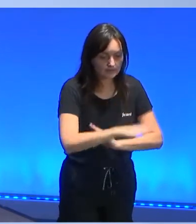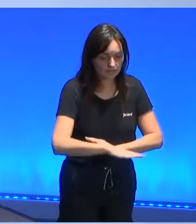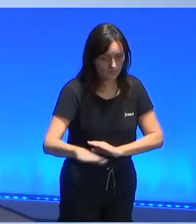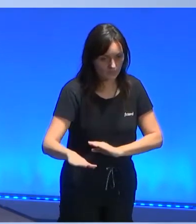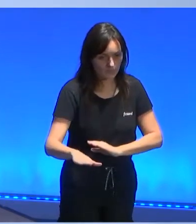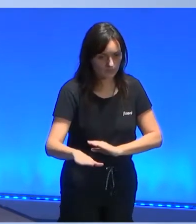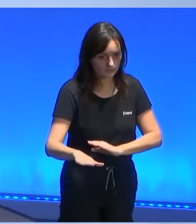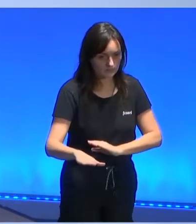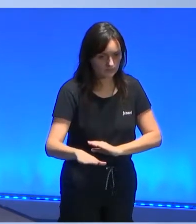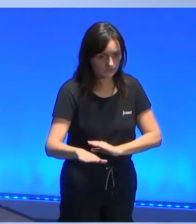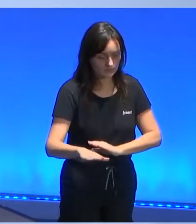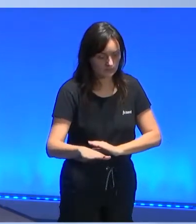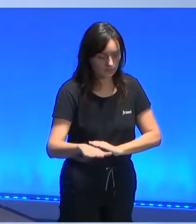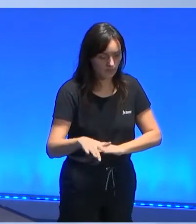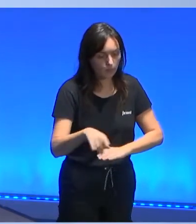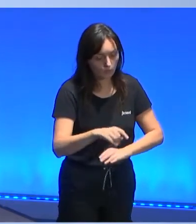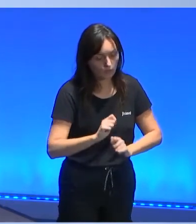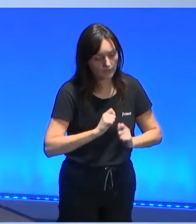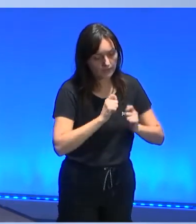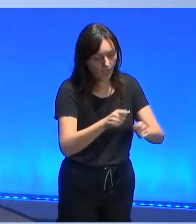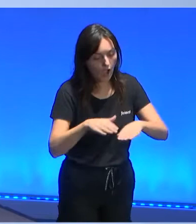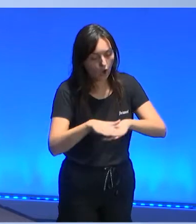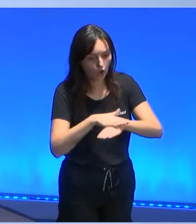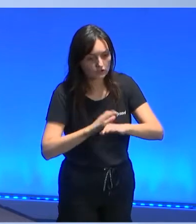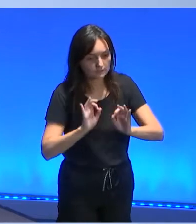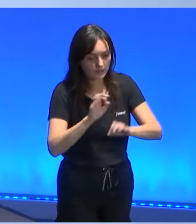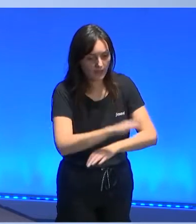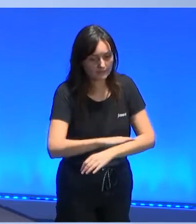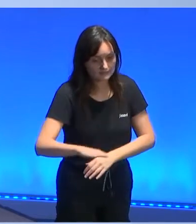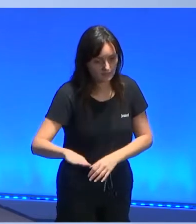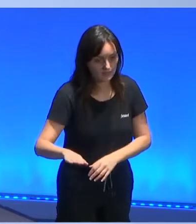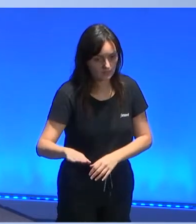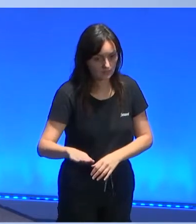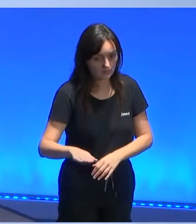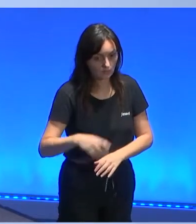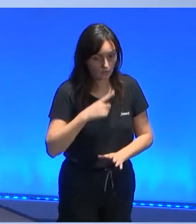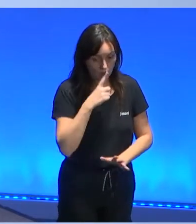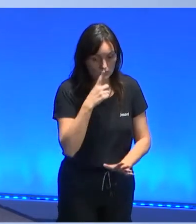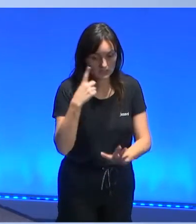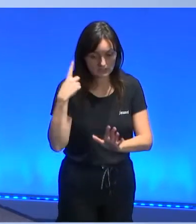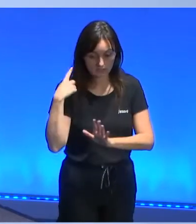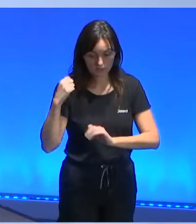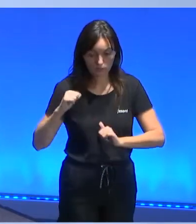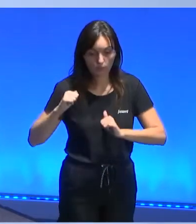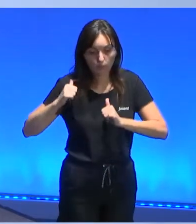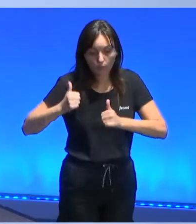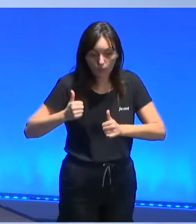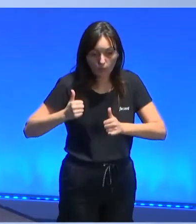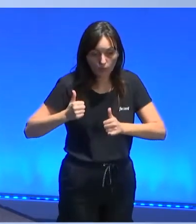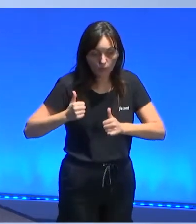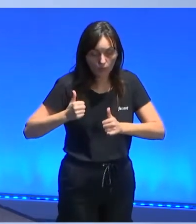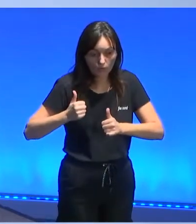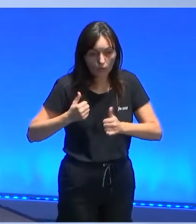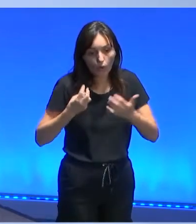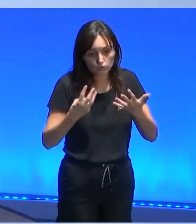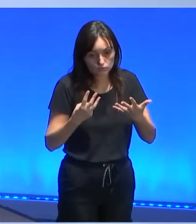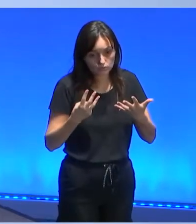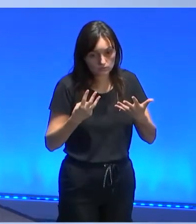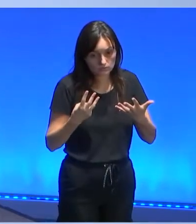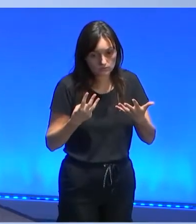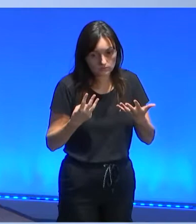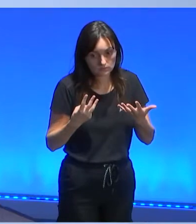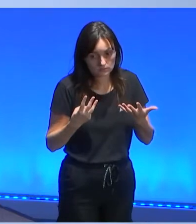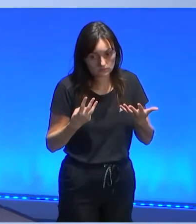llegar hasta los consejos de infancia. Así, cuando empezamos hace 6 años, erais 8.